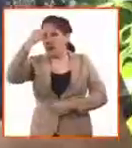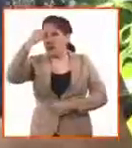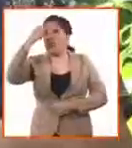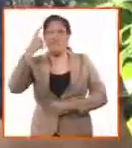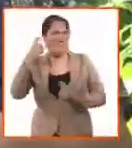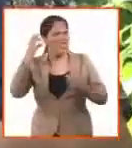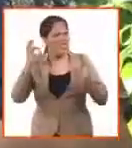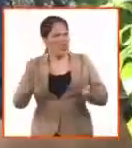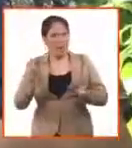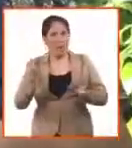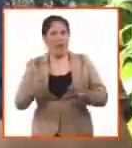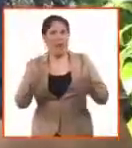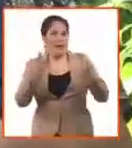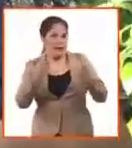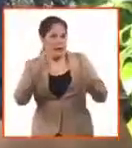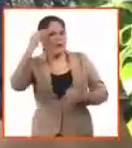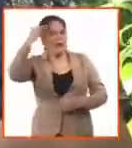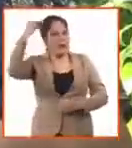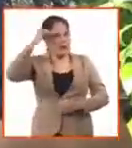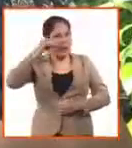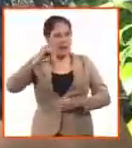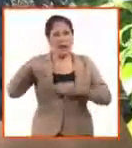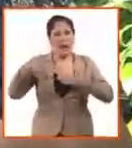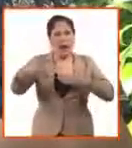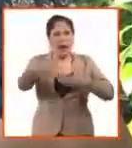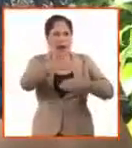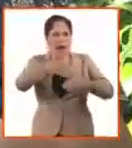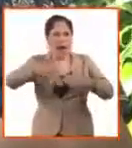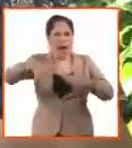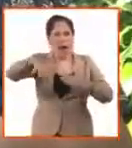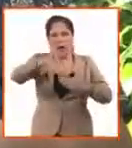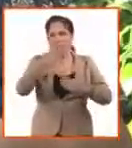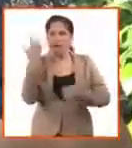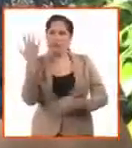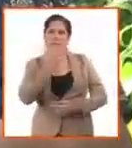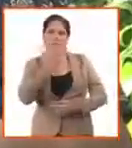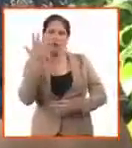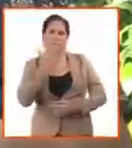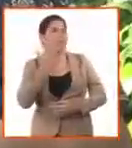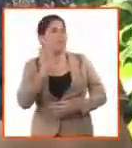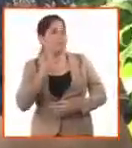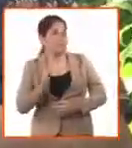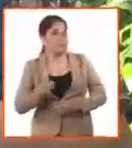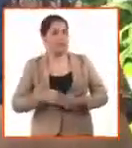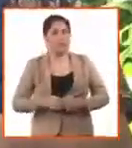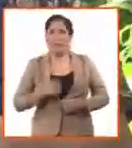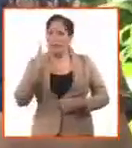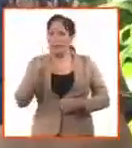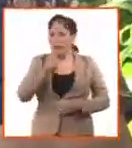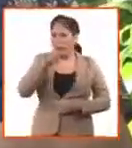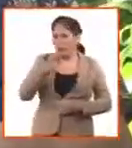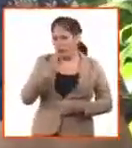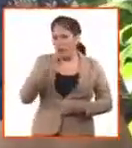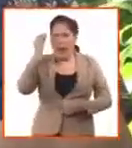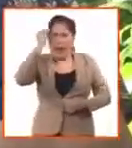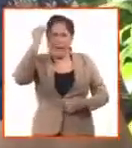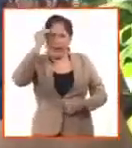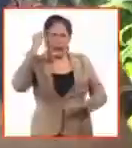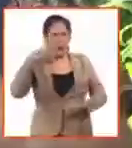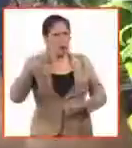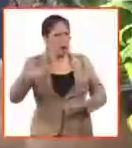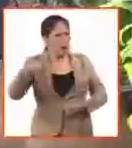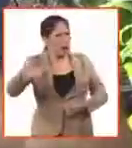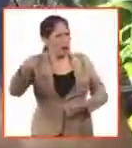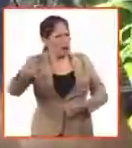necesidad de conocer lo que está a nuestro alrededor de no juzgar sin conocimientos de aprender todo lo que